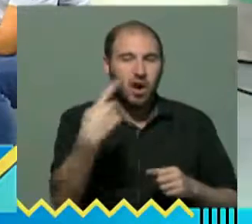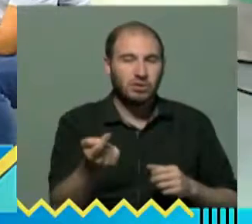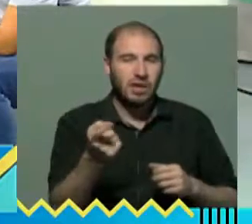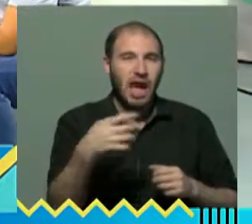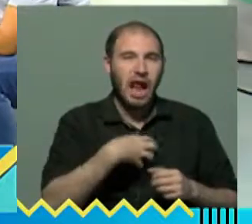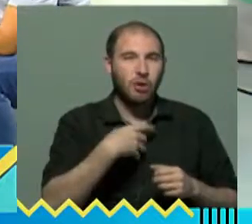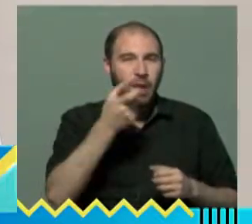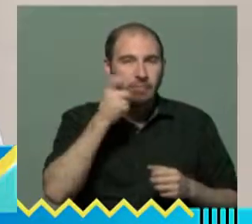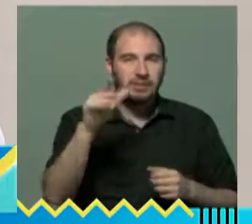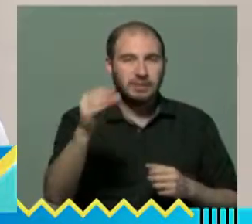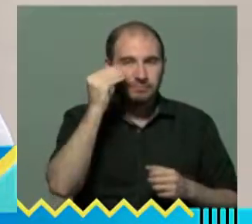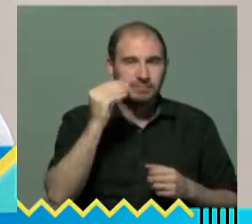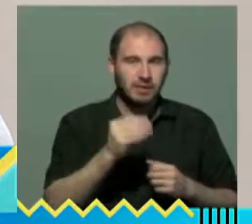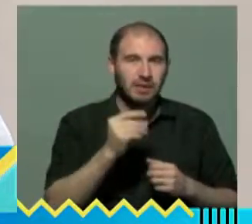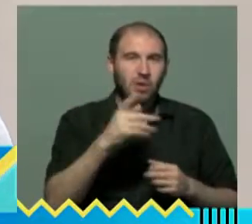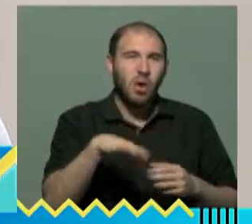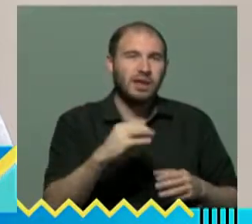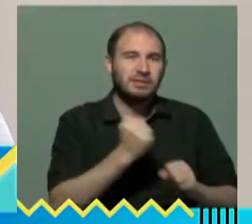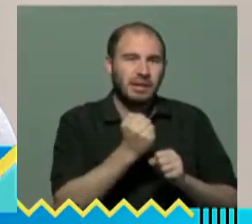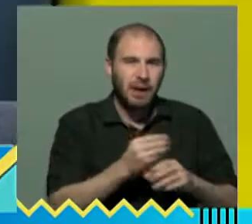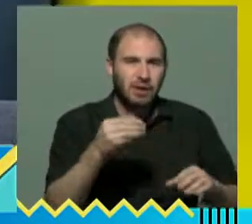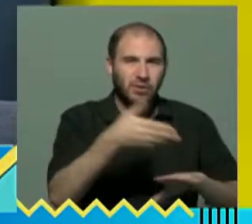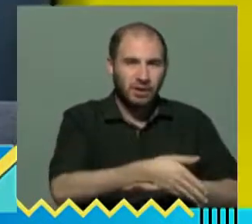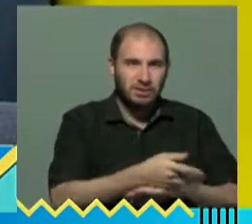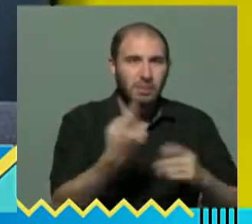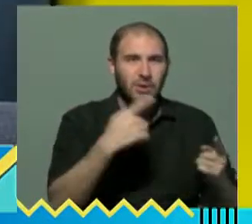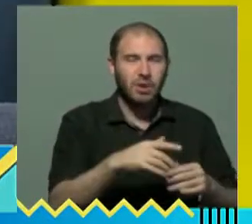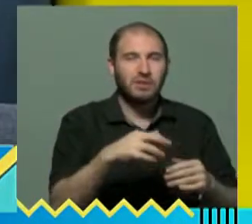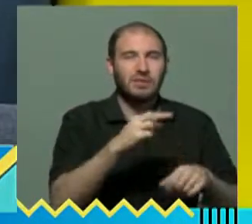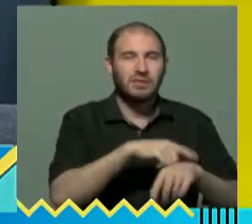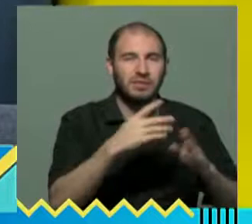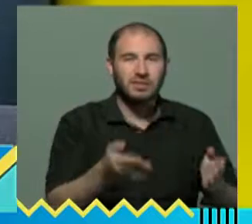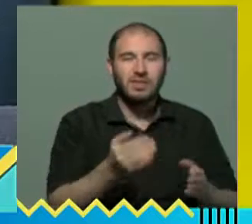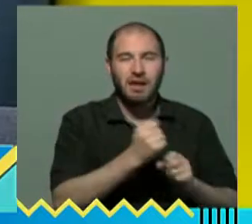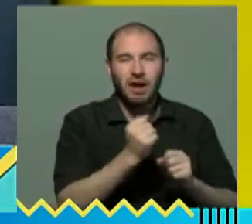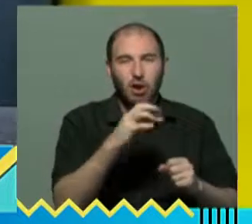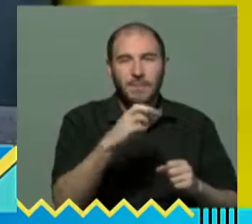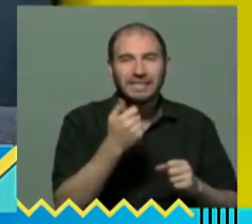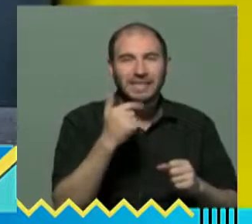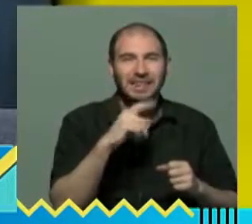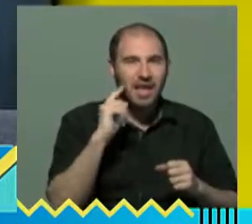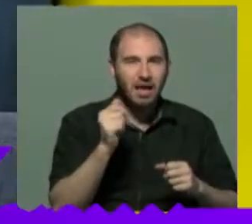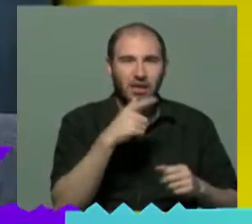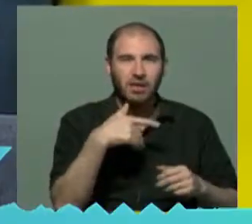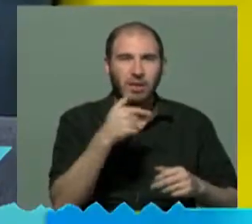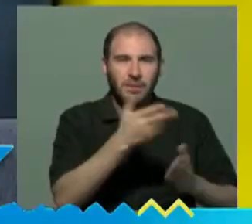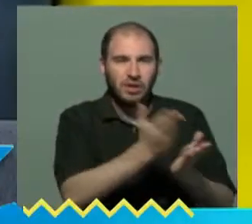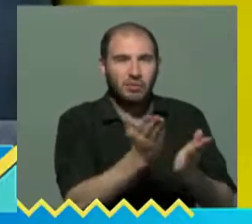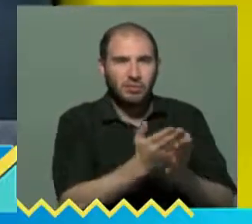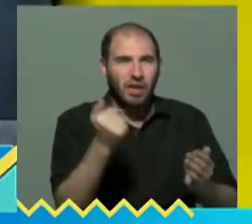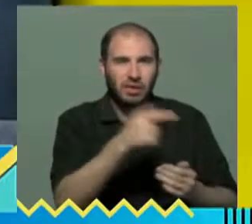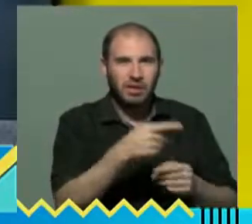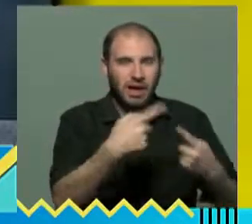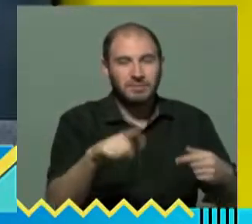alumno adquiera experiencia, se pueda insertar en el mercado laboral, sí. Pero la pasantía se termina convirtiendo en una explotación hacia un estudiante que no tiene